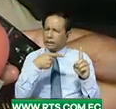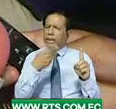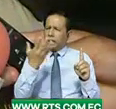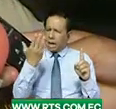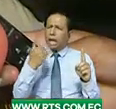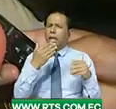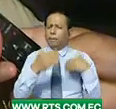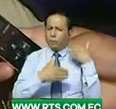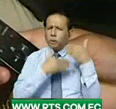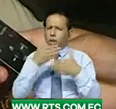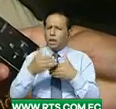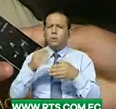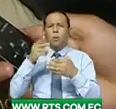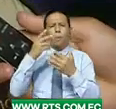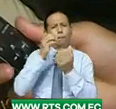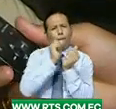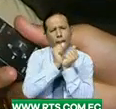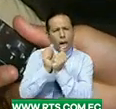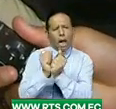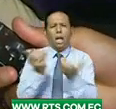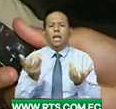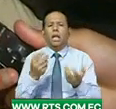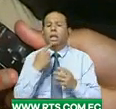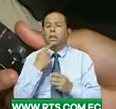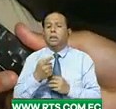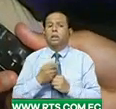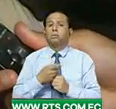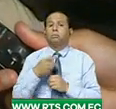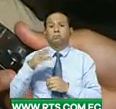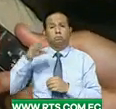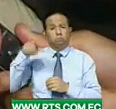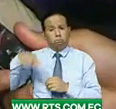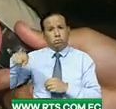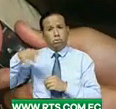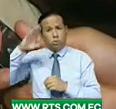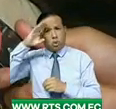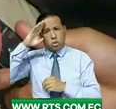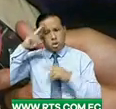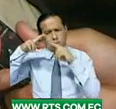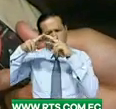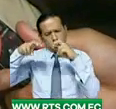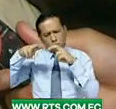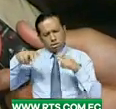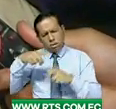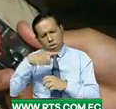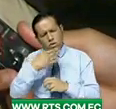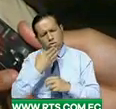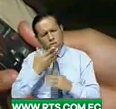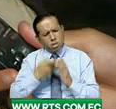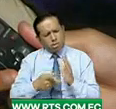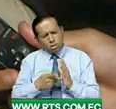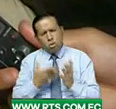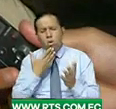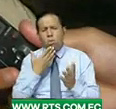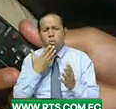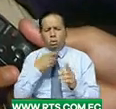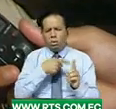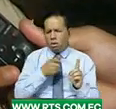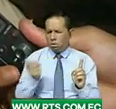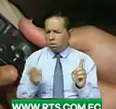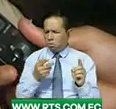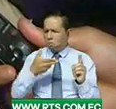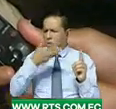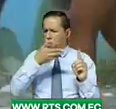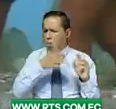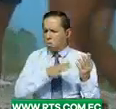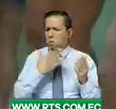penales, los cuales están verificando el personal del eje investigativo para poder establecer las posibles causas de este